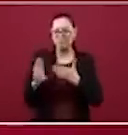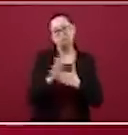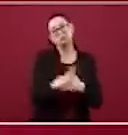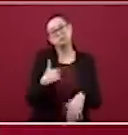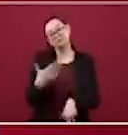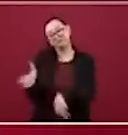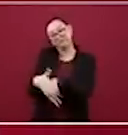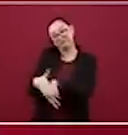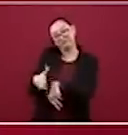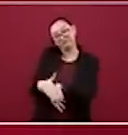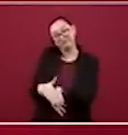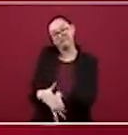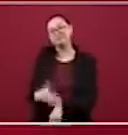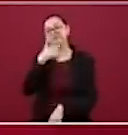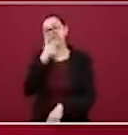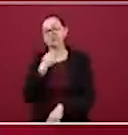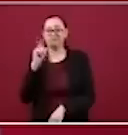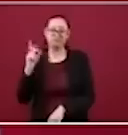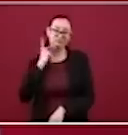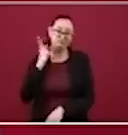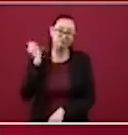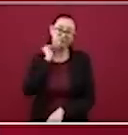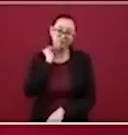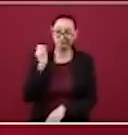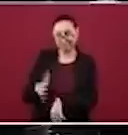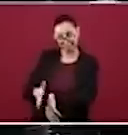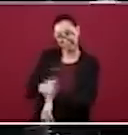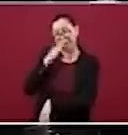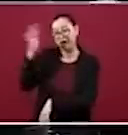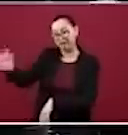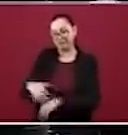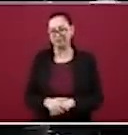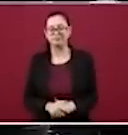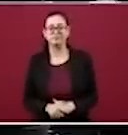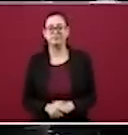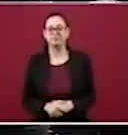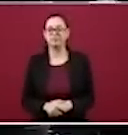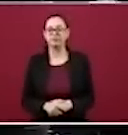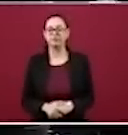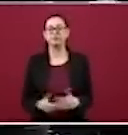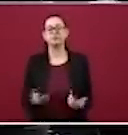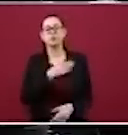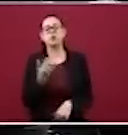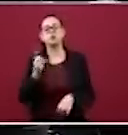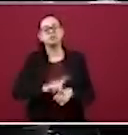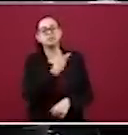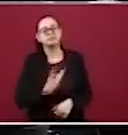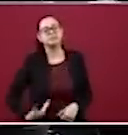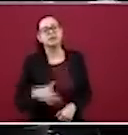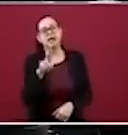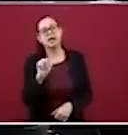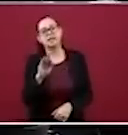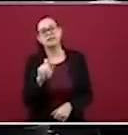llamado a los legisladores. Buenos días, presidente. Rafael Herrera, de Sin Censura, con Vicente Serrano desde